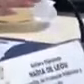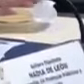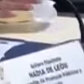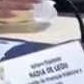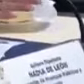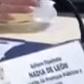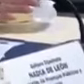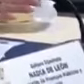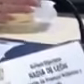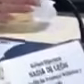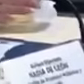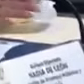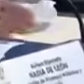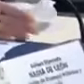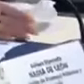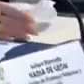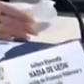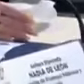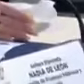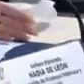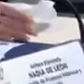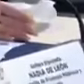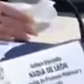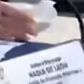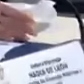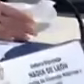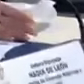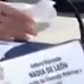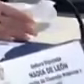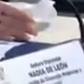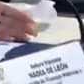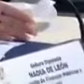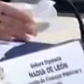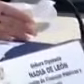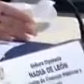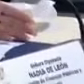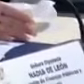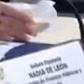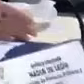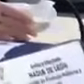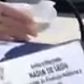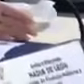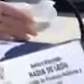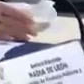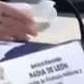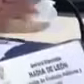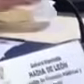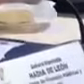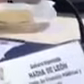Sigue usted siendo el ministro cero viviendas.